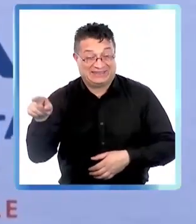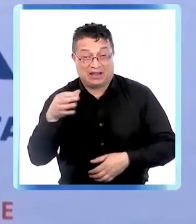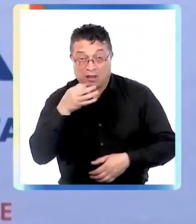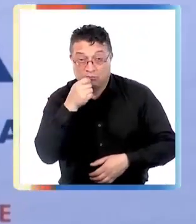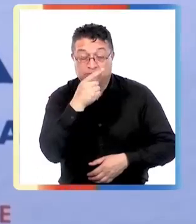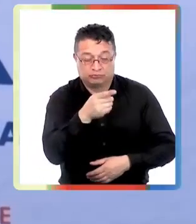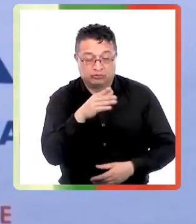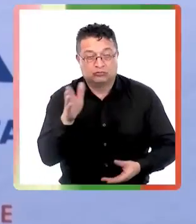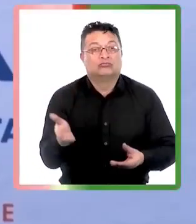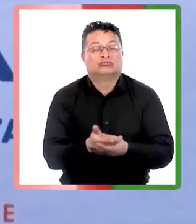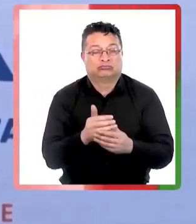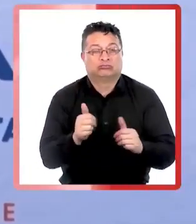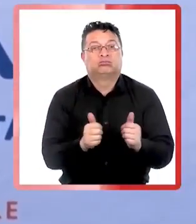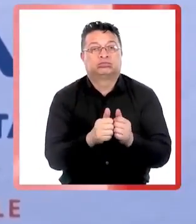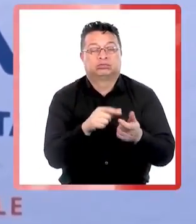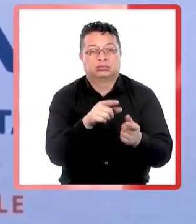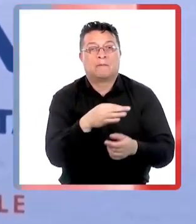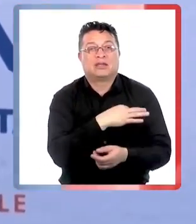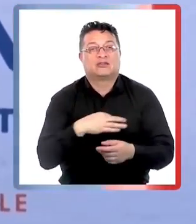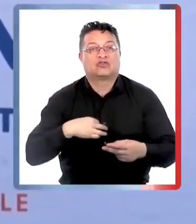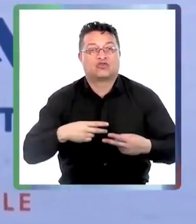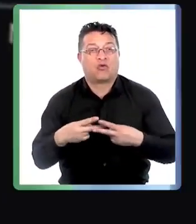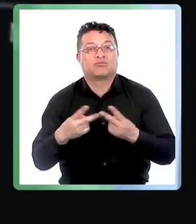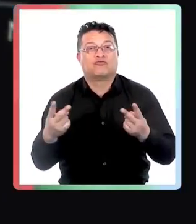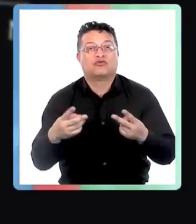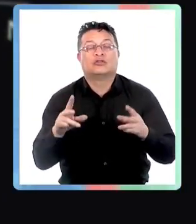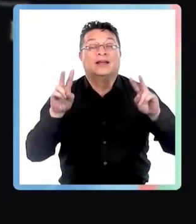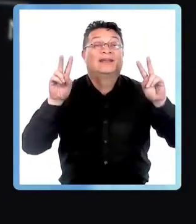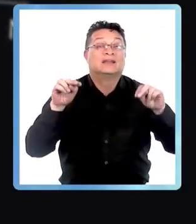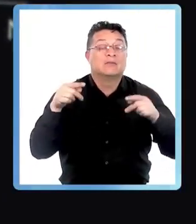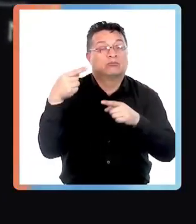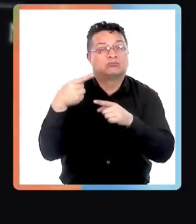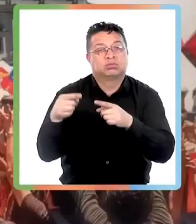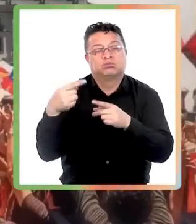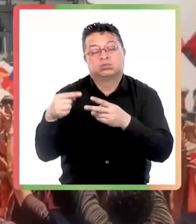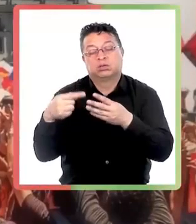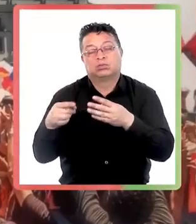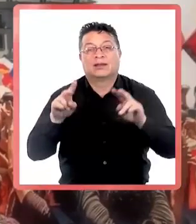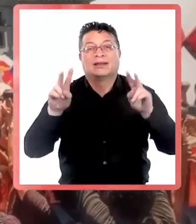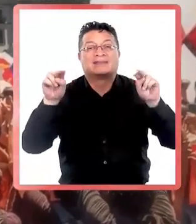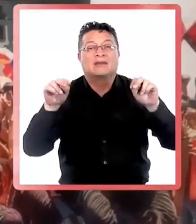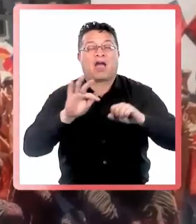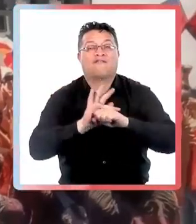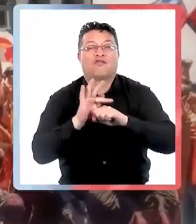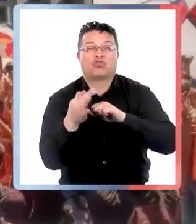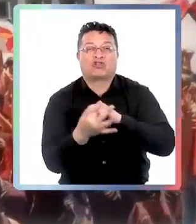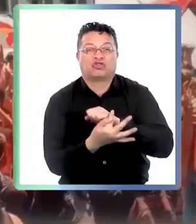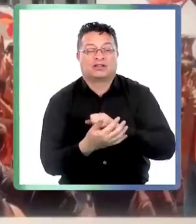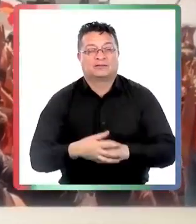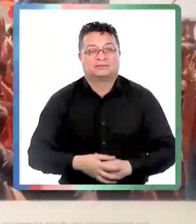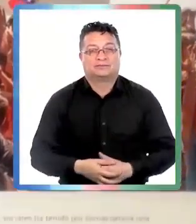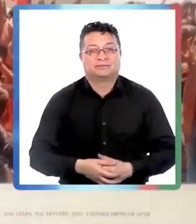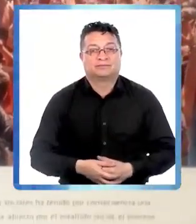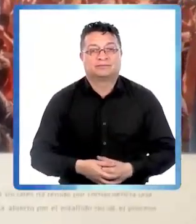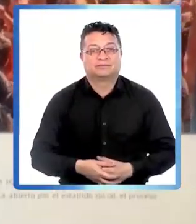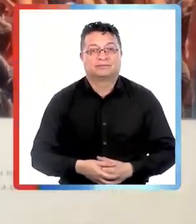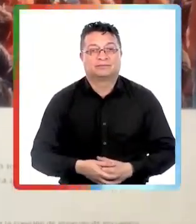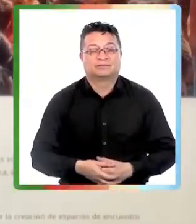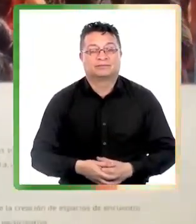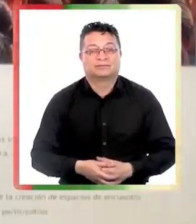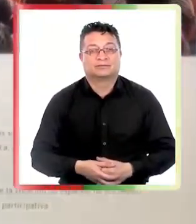senador PS se hace parte del proceso investigativo que está desarrollando el Ministerio Público en torno a las distintas aristas del llamado caso